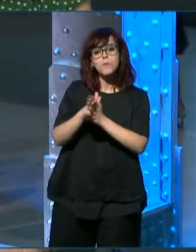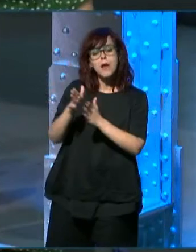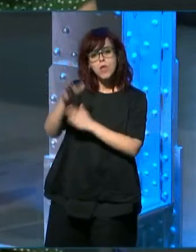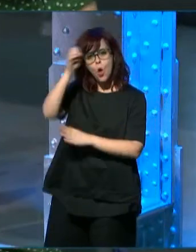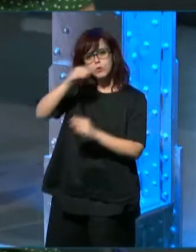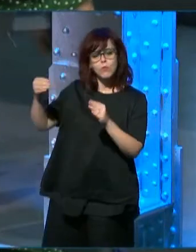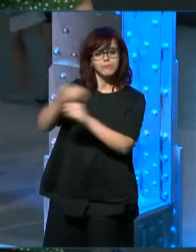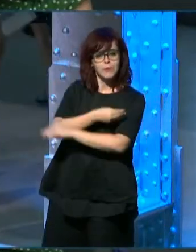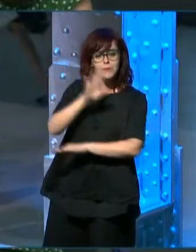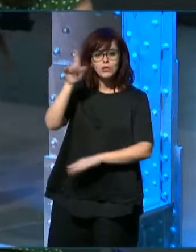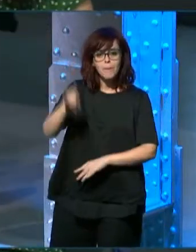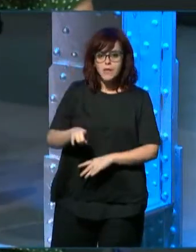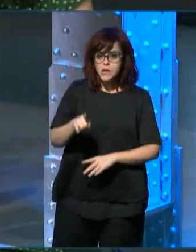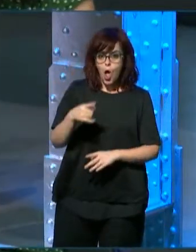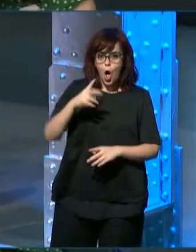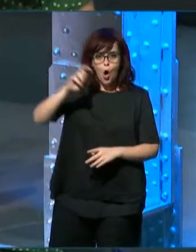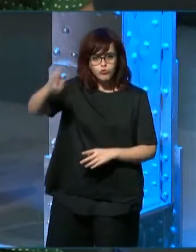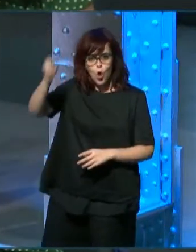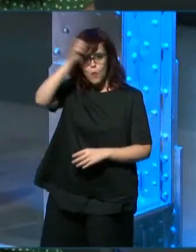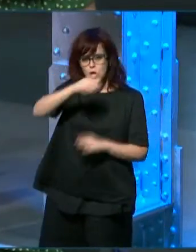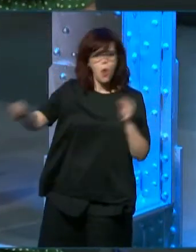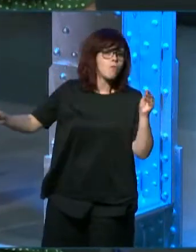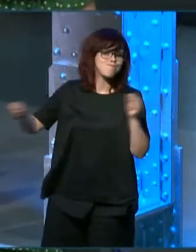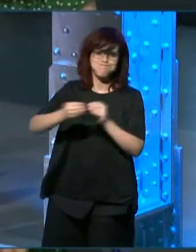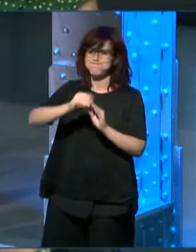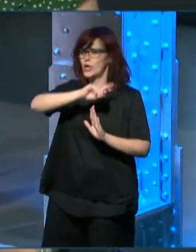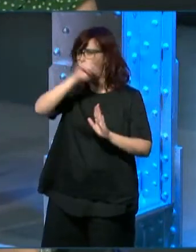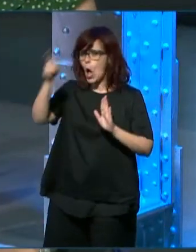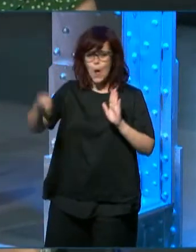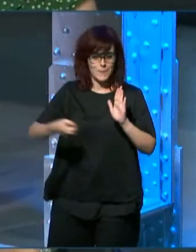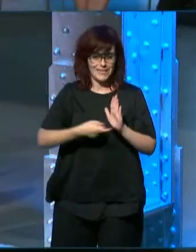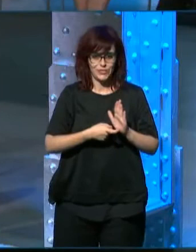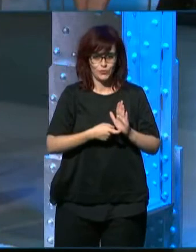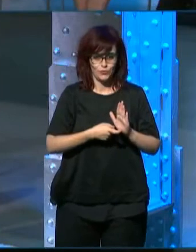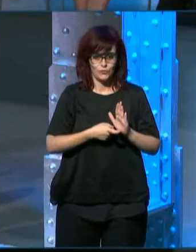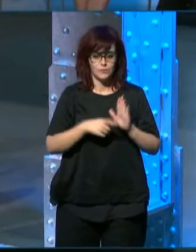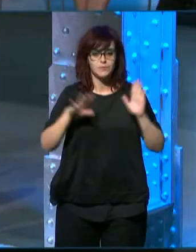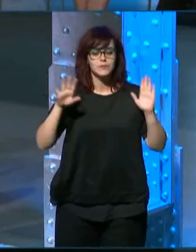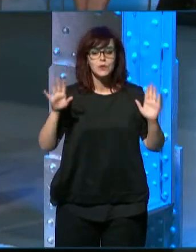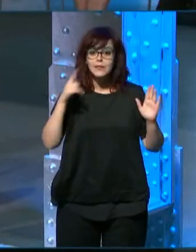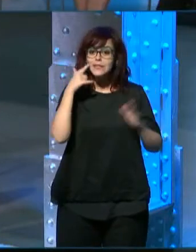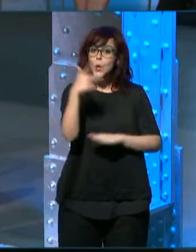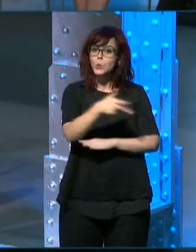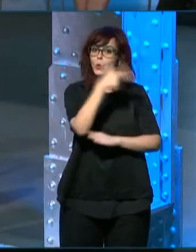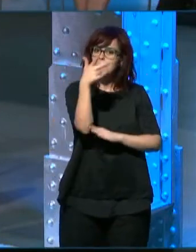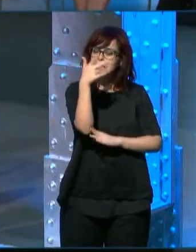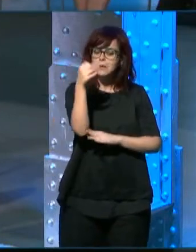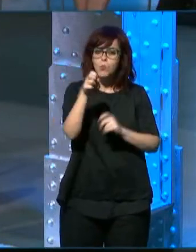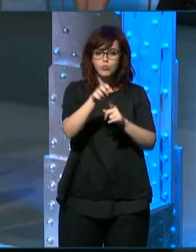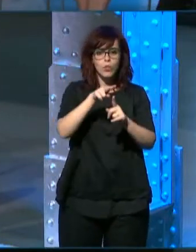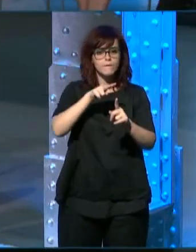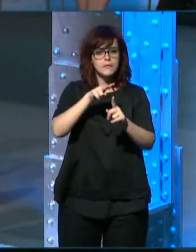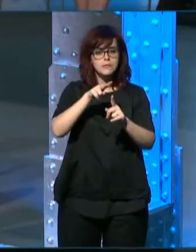esas cosas, también hay con otras con las que estoy profundamente de acuerdo. Entonces, creo que este documental, aparte de dar una